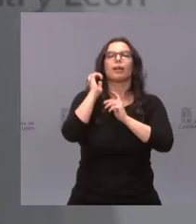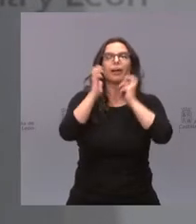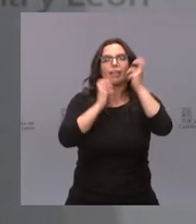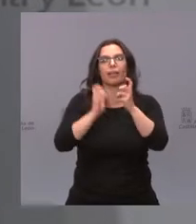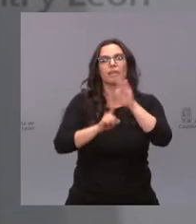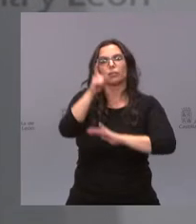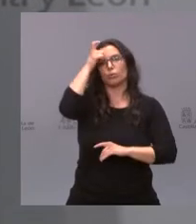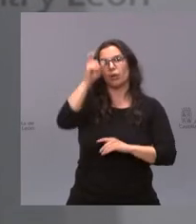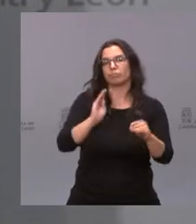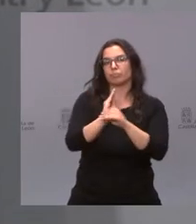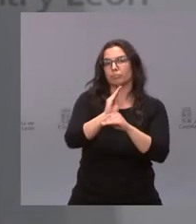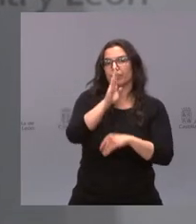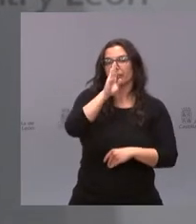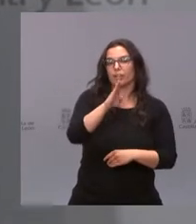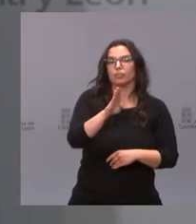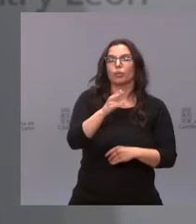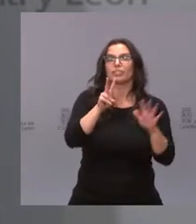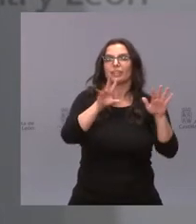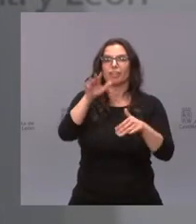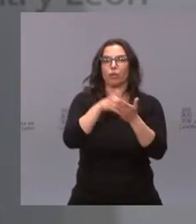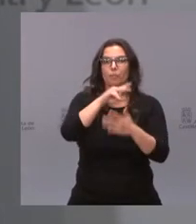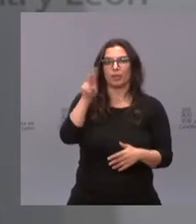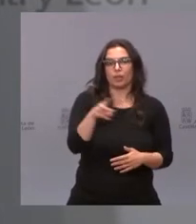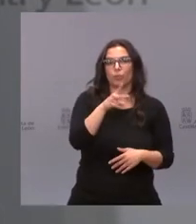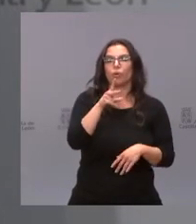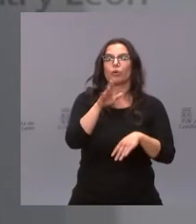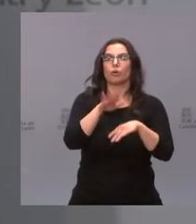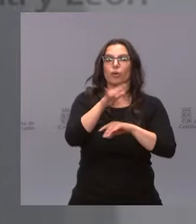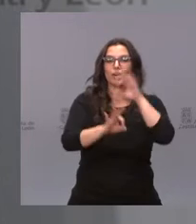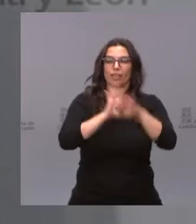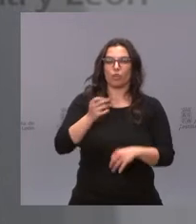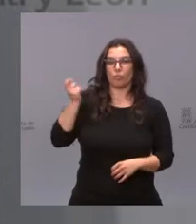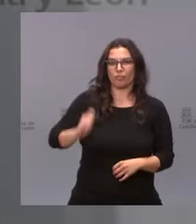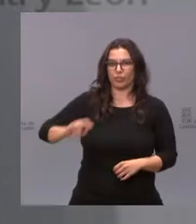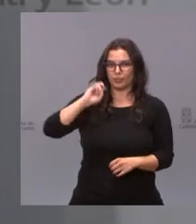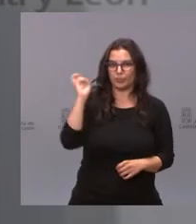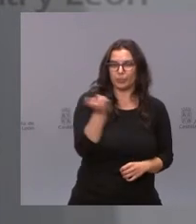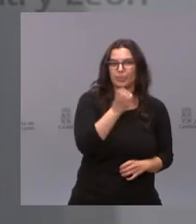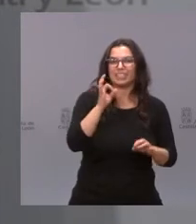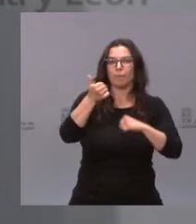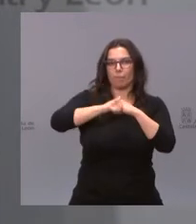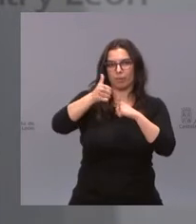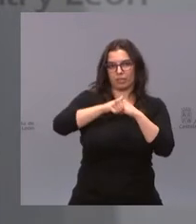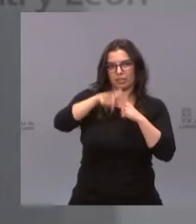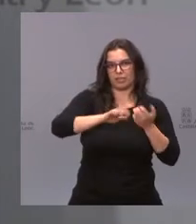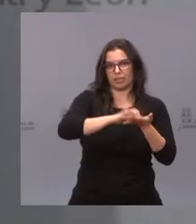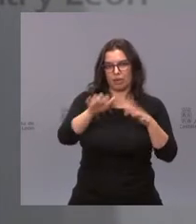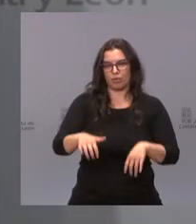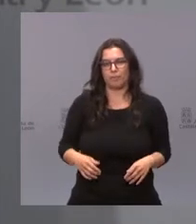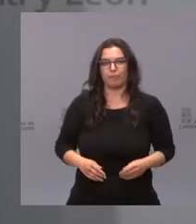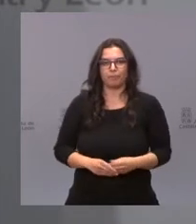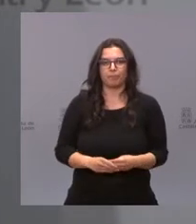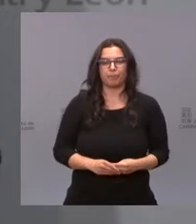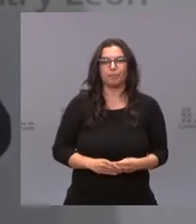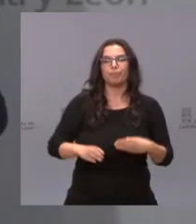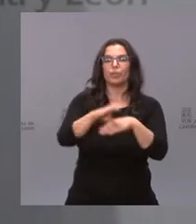directa de una subvención de 65.000 euros a la Organización Interprofesional de la Patata en Castilla y León.